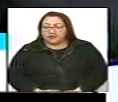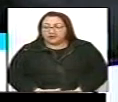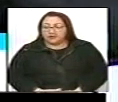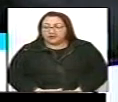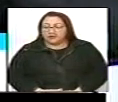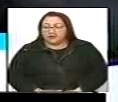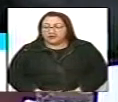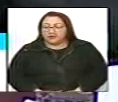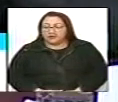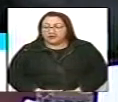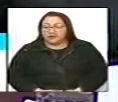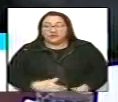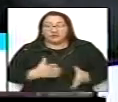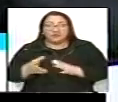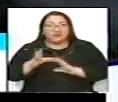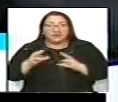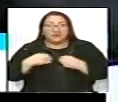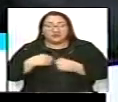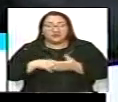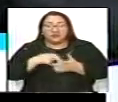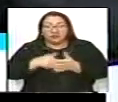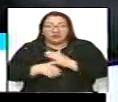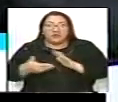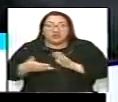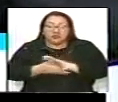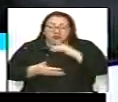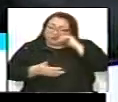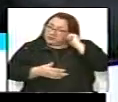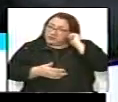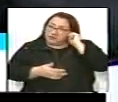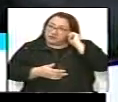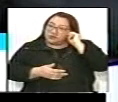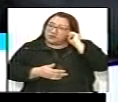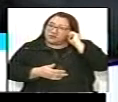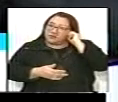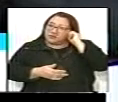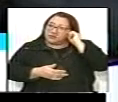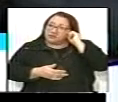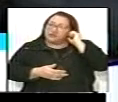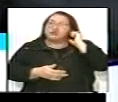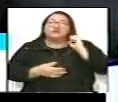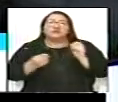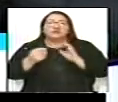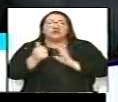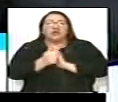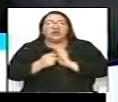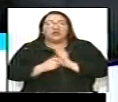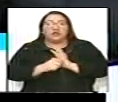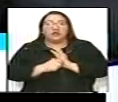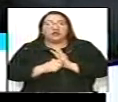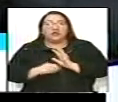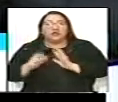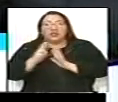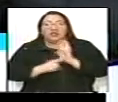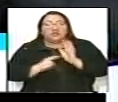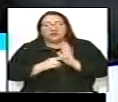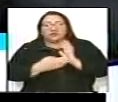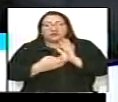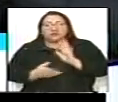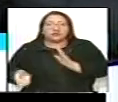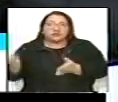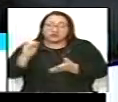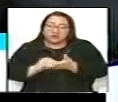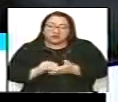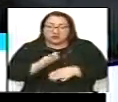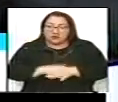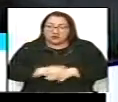sido declarado procedente es la que se archivó, porque, de acuerdo al artículo reglamentario, no se puede presentar sobre el mismo